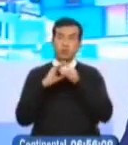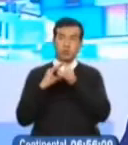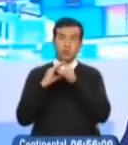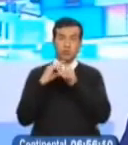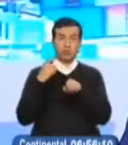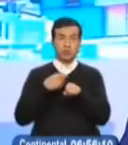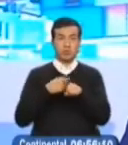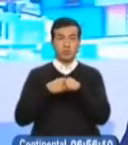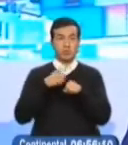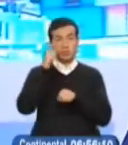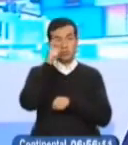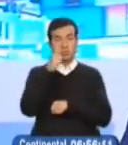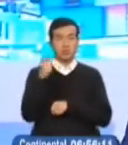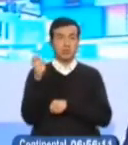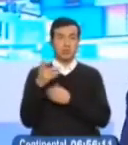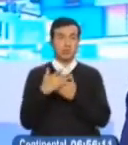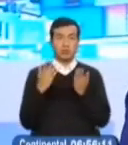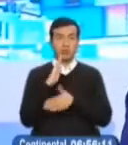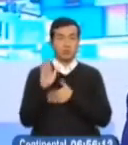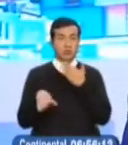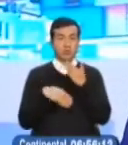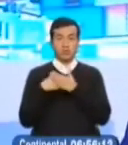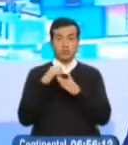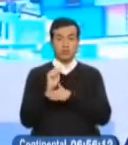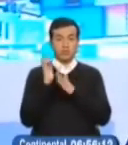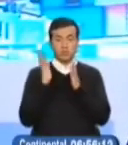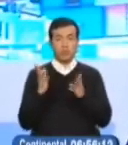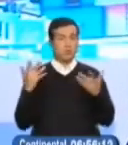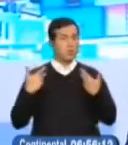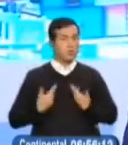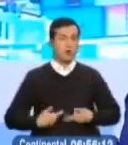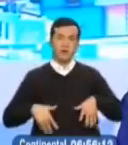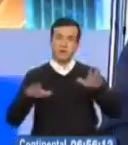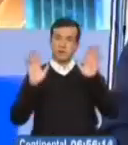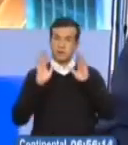específico el fiscal? En este caso de todos los ecuatorianos, sin excepción alguna. Gracias, señor director.